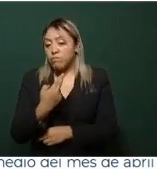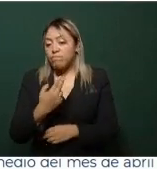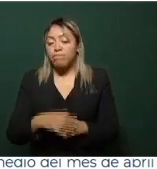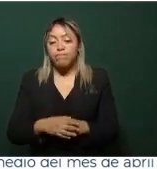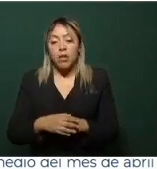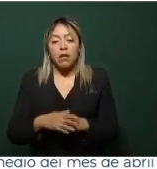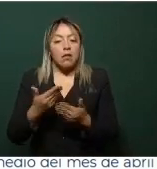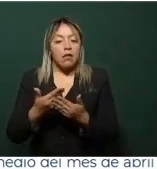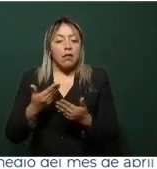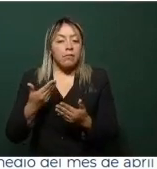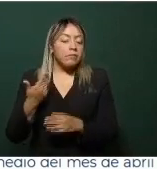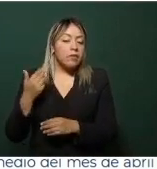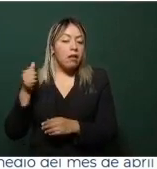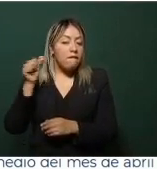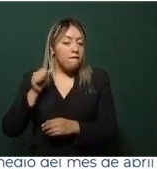de abril.